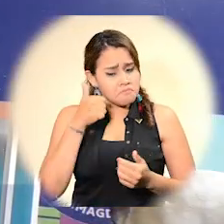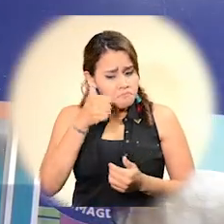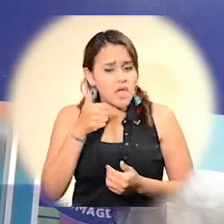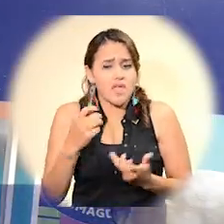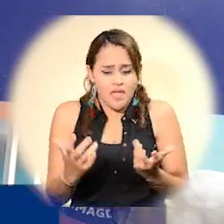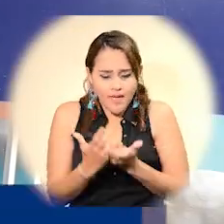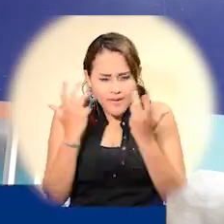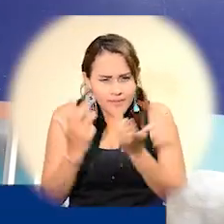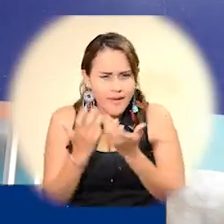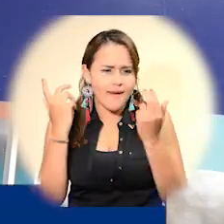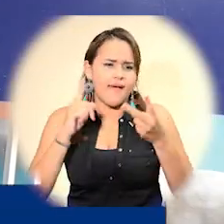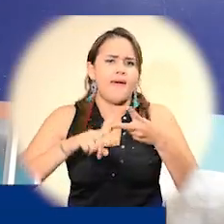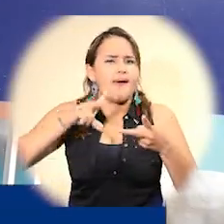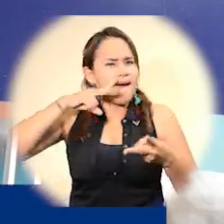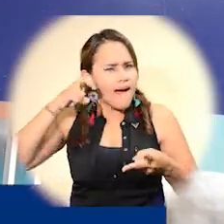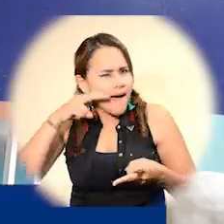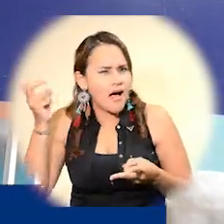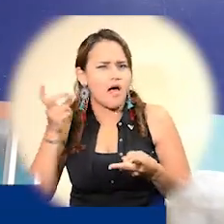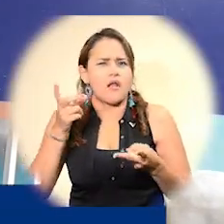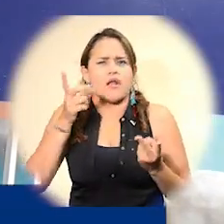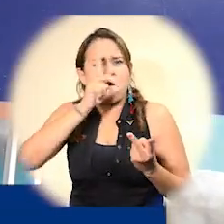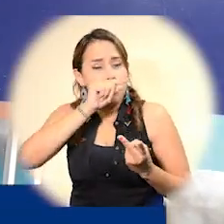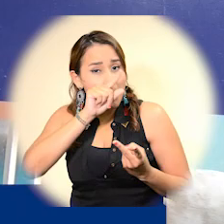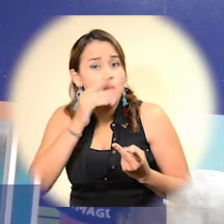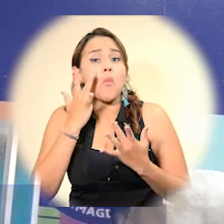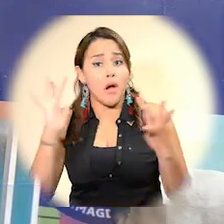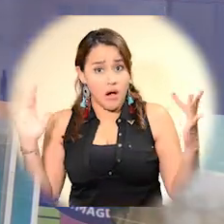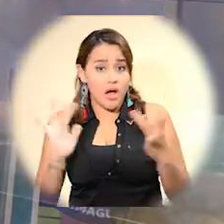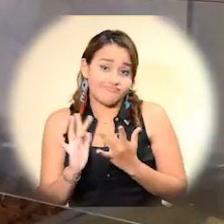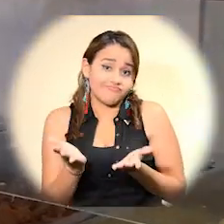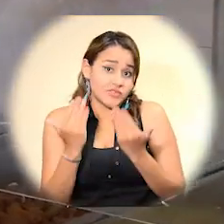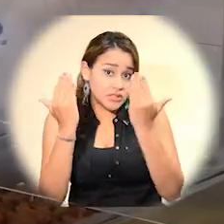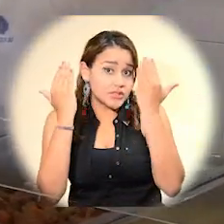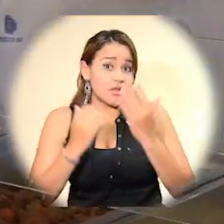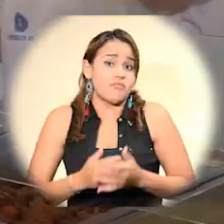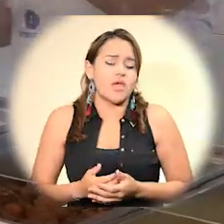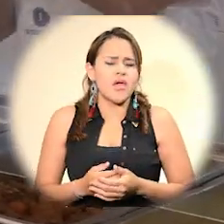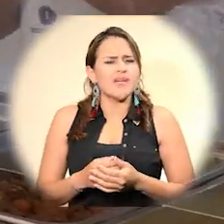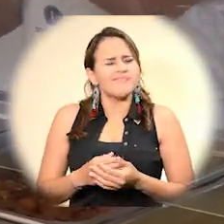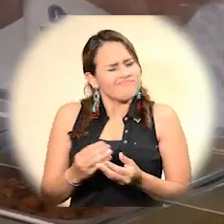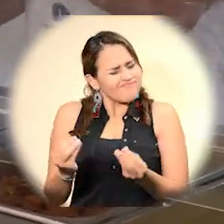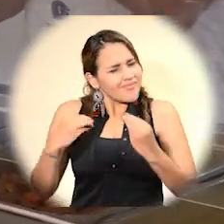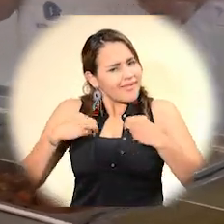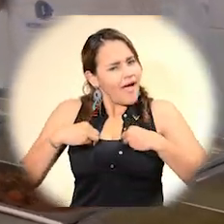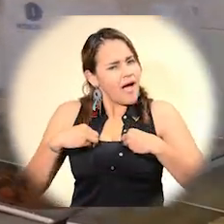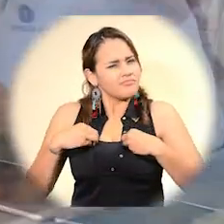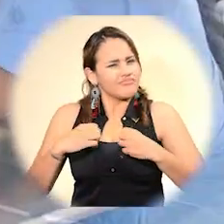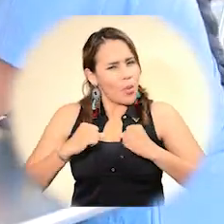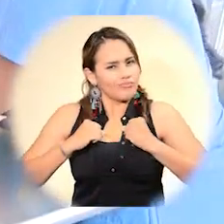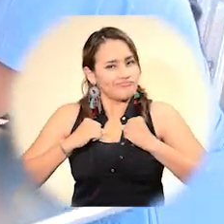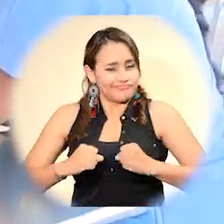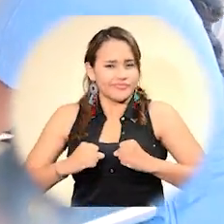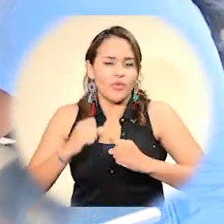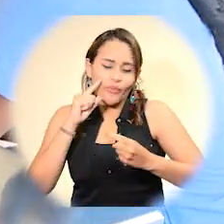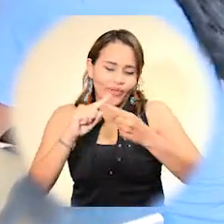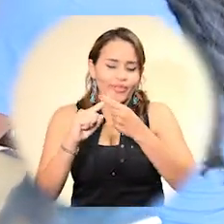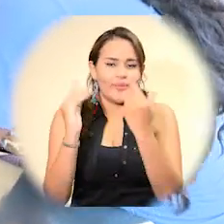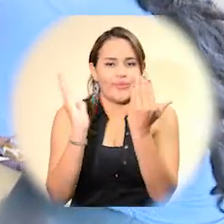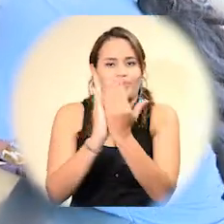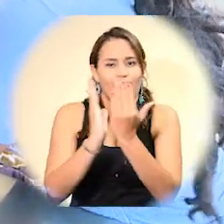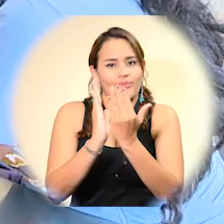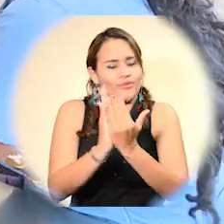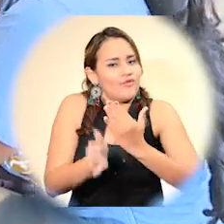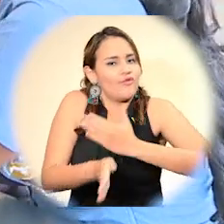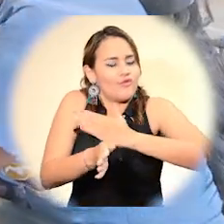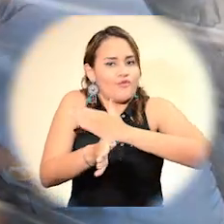tiene ensalada, las proteínas que son muy importantes, ayudan mucho a que nos